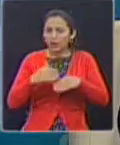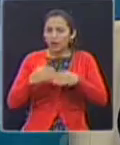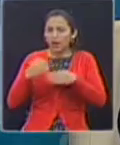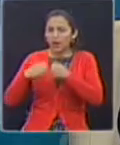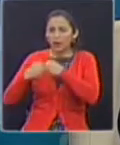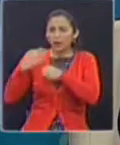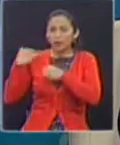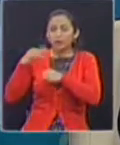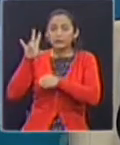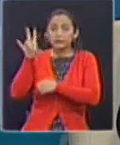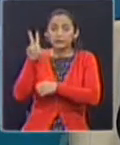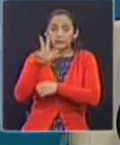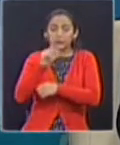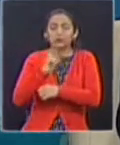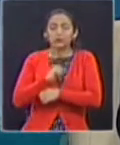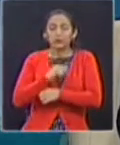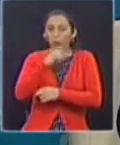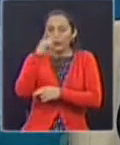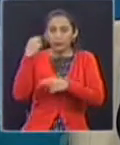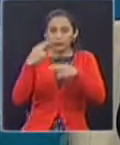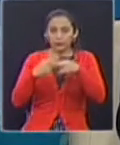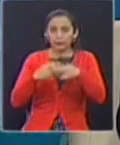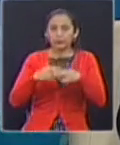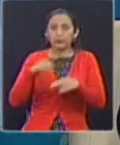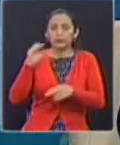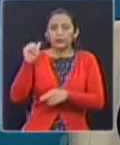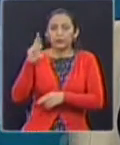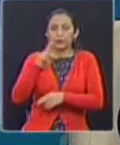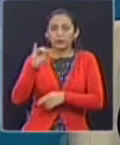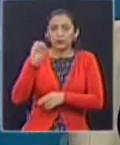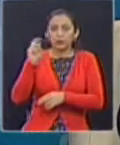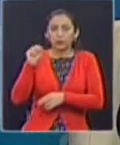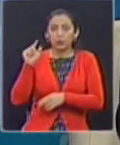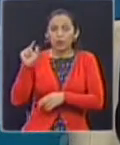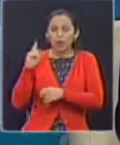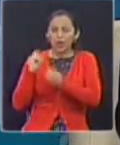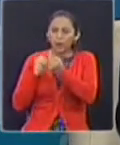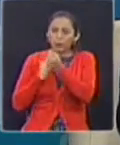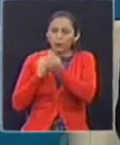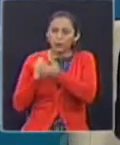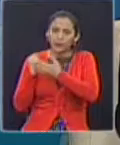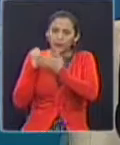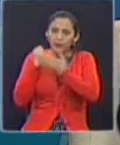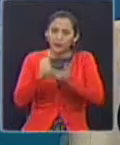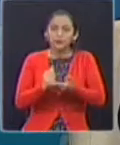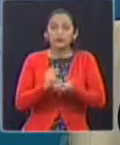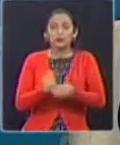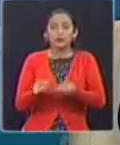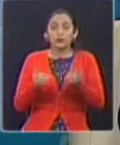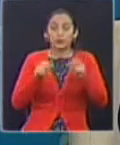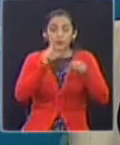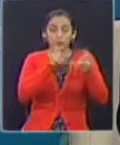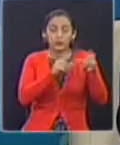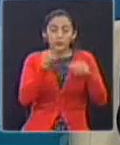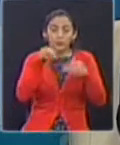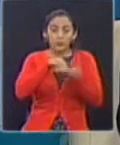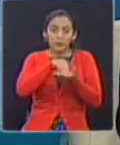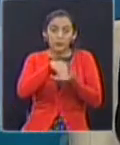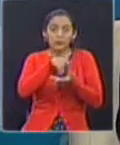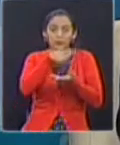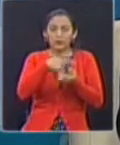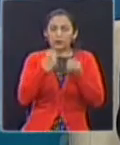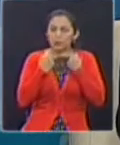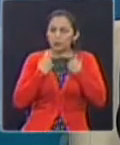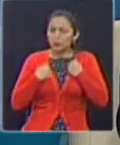en homenaje a Benjamín Carrión, en homenaje a todo el trabajo que la Casa de la Cultura Ecuatoriana había